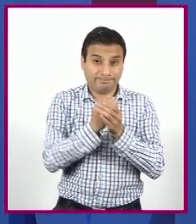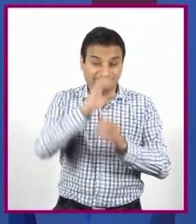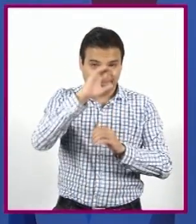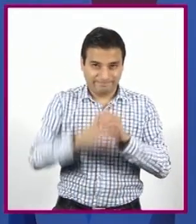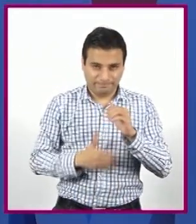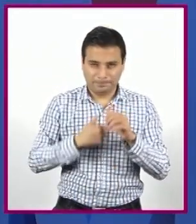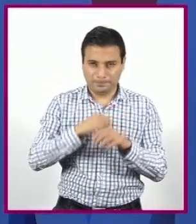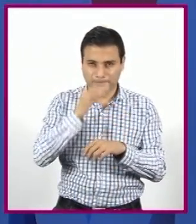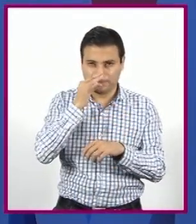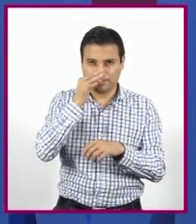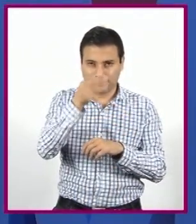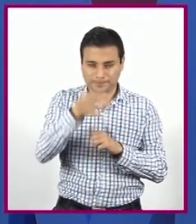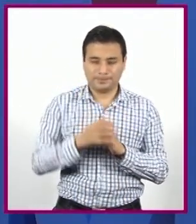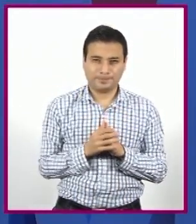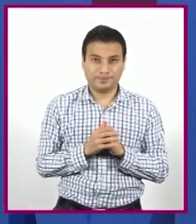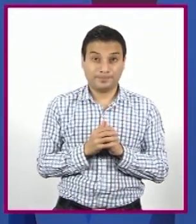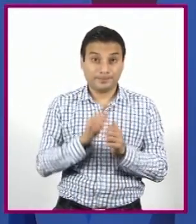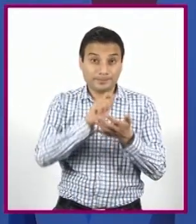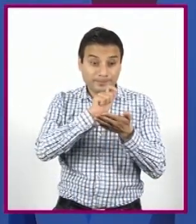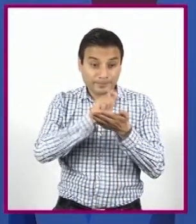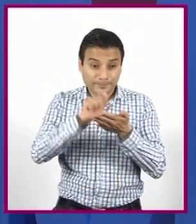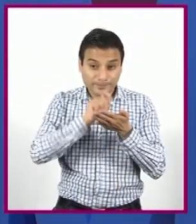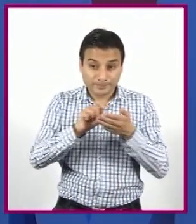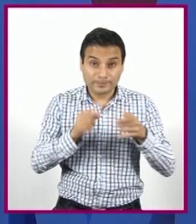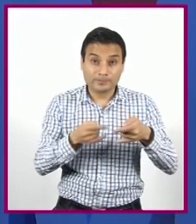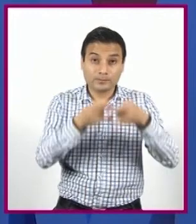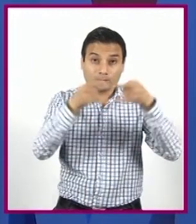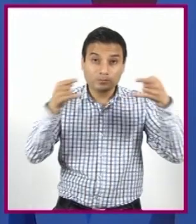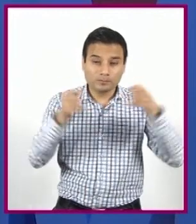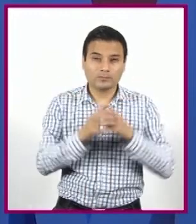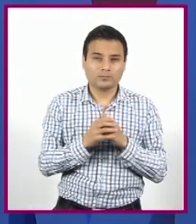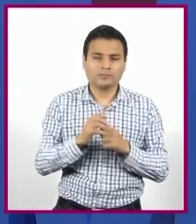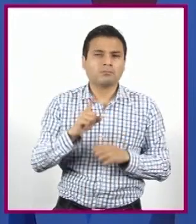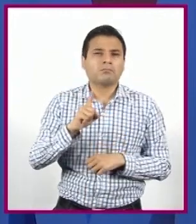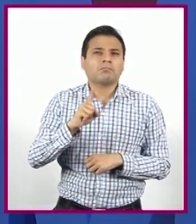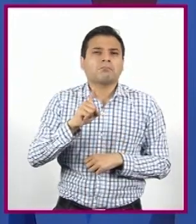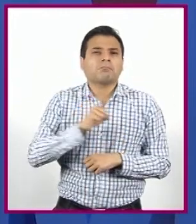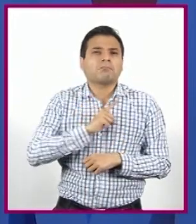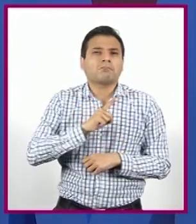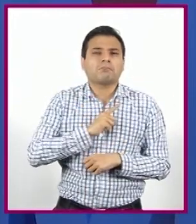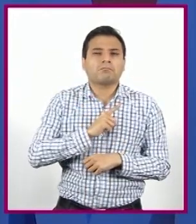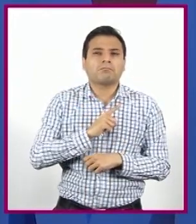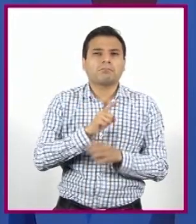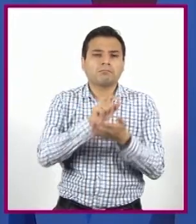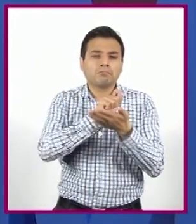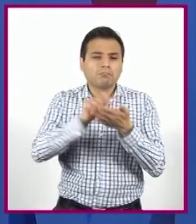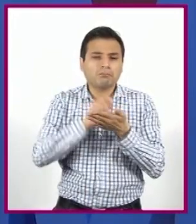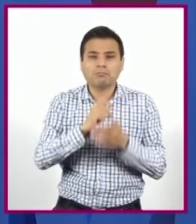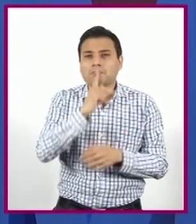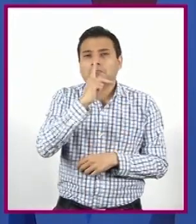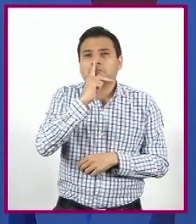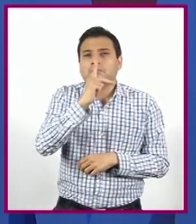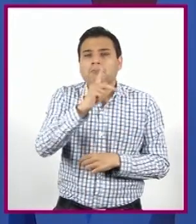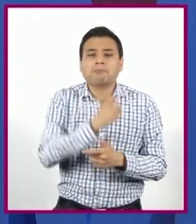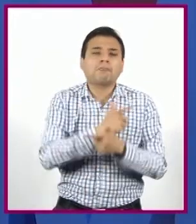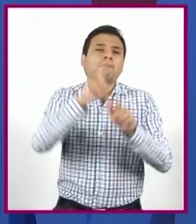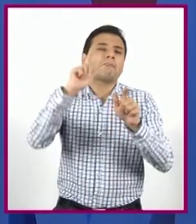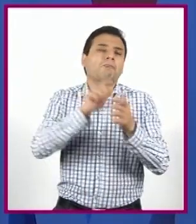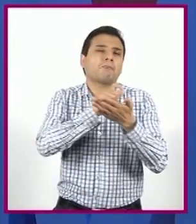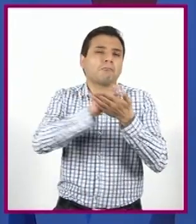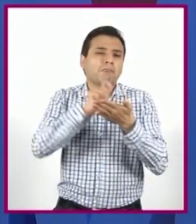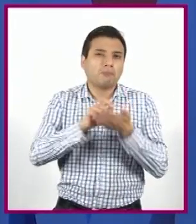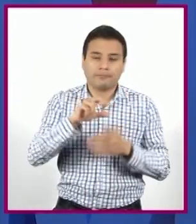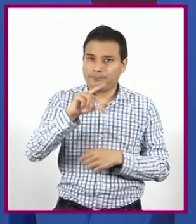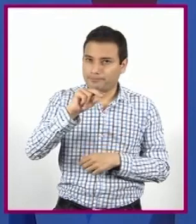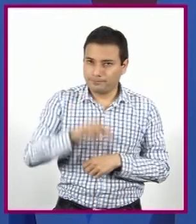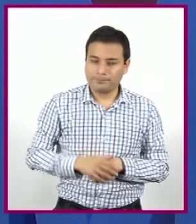podemos decir que la escritura de cuentos no solamente consiste en poner el texto, sino que implica